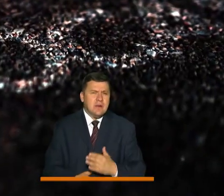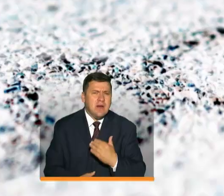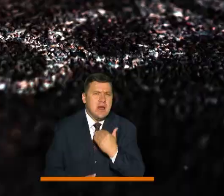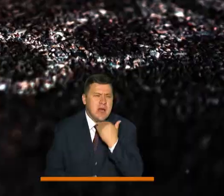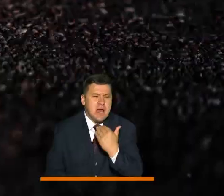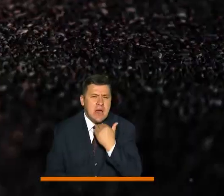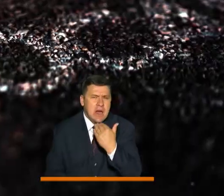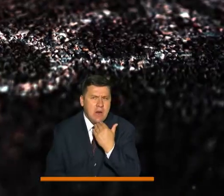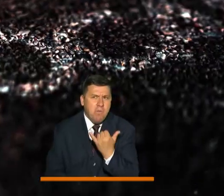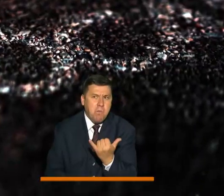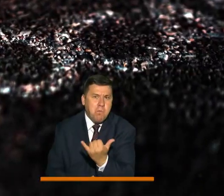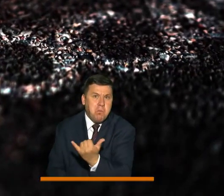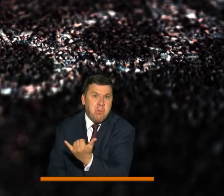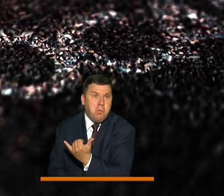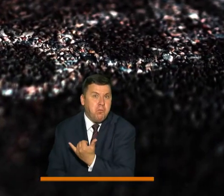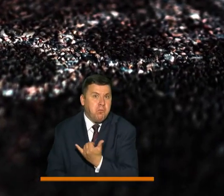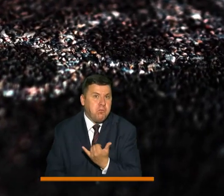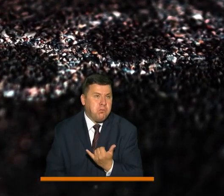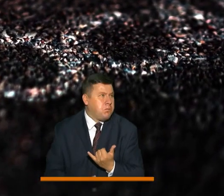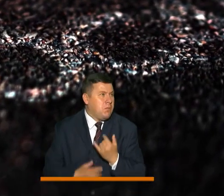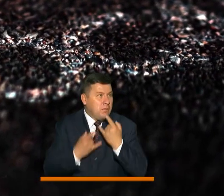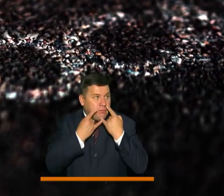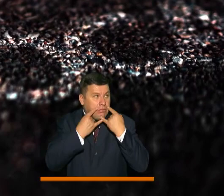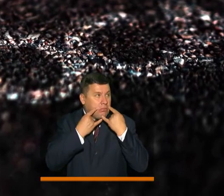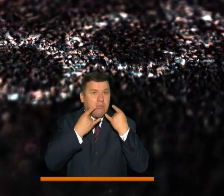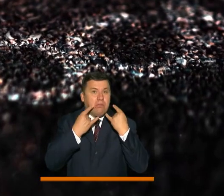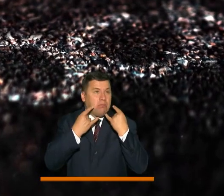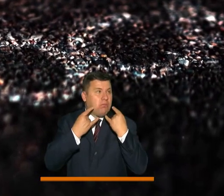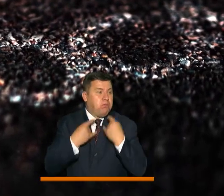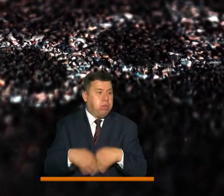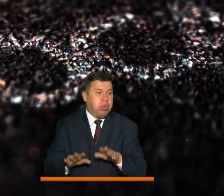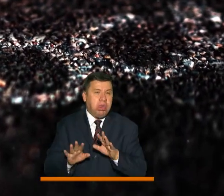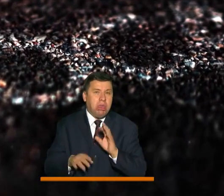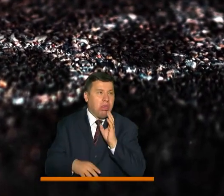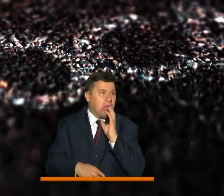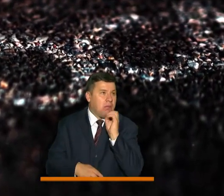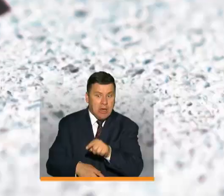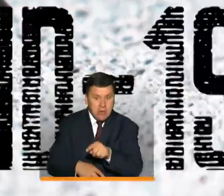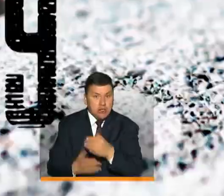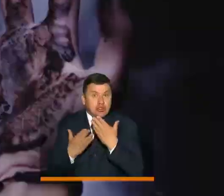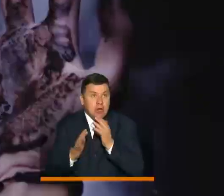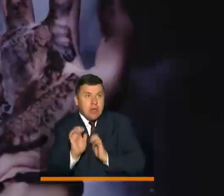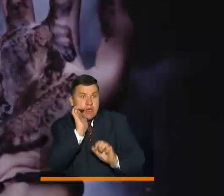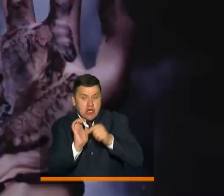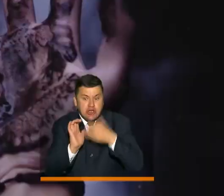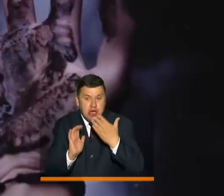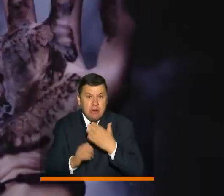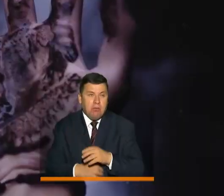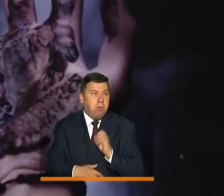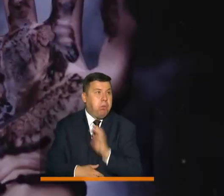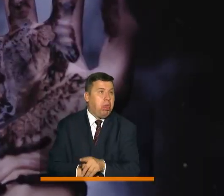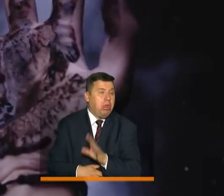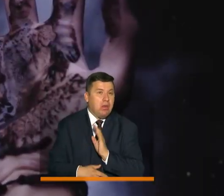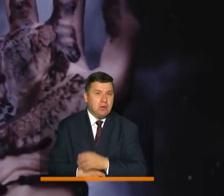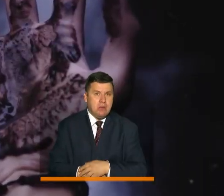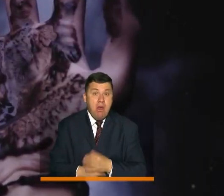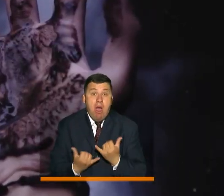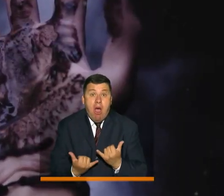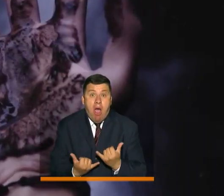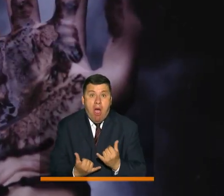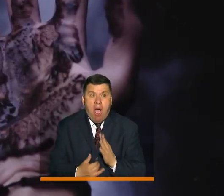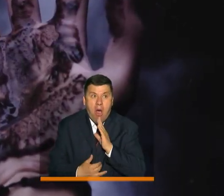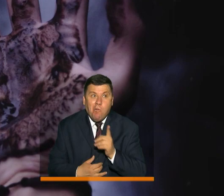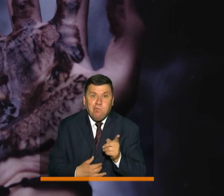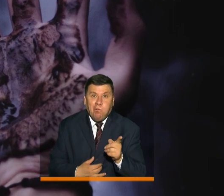Alguien en este momento tiró al suelo un mecanismo de defensa. Alguien en este